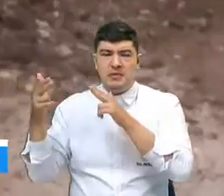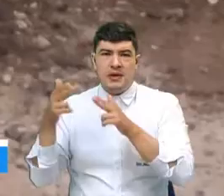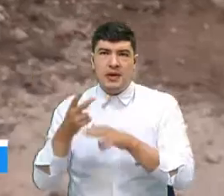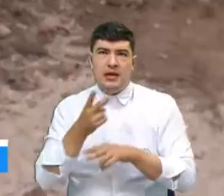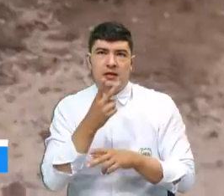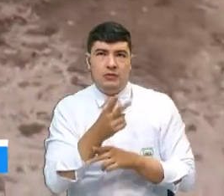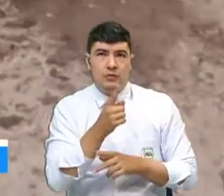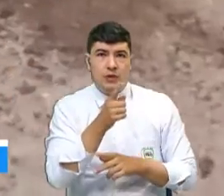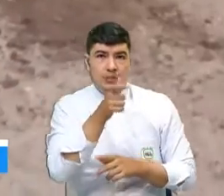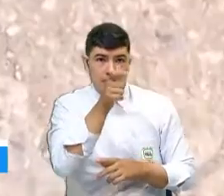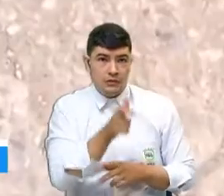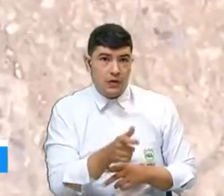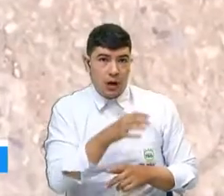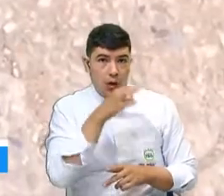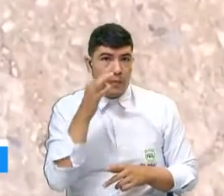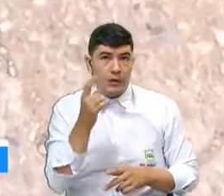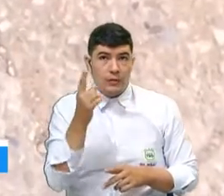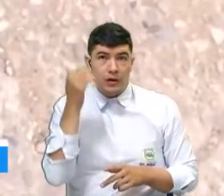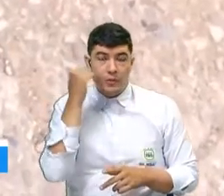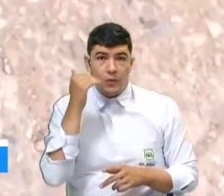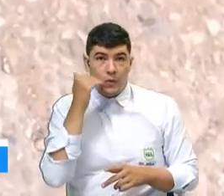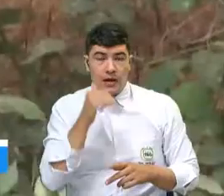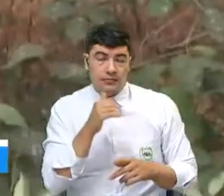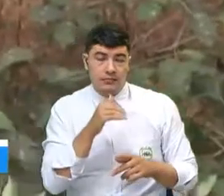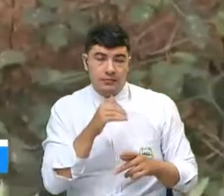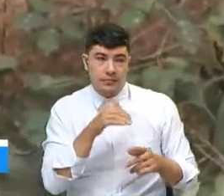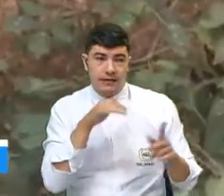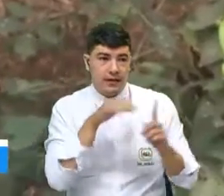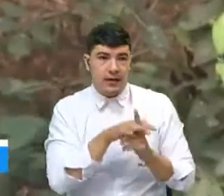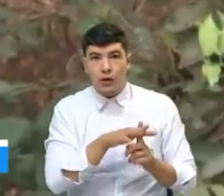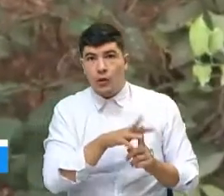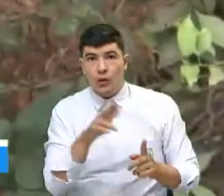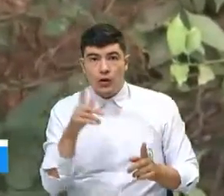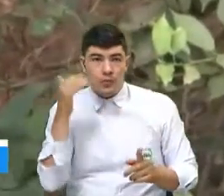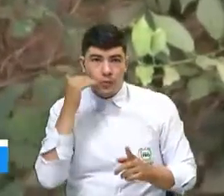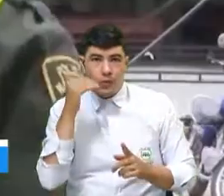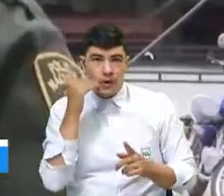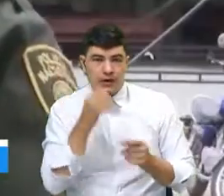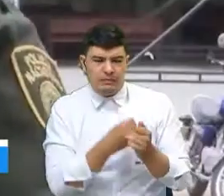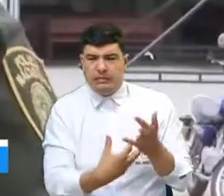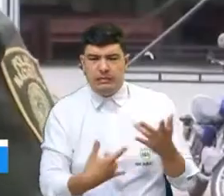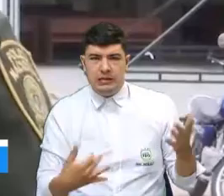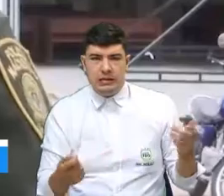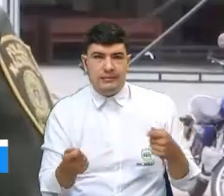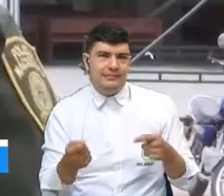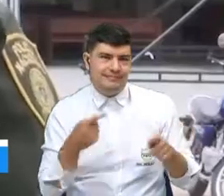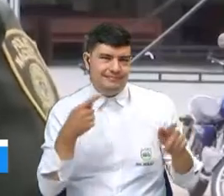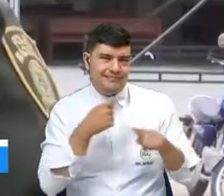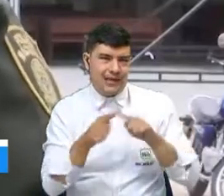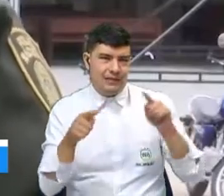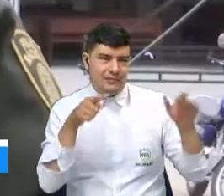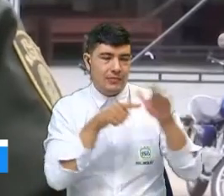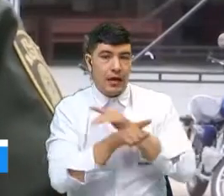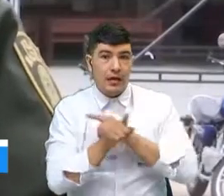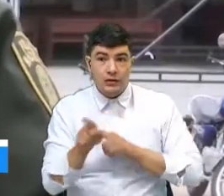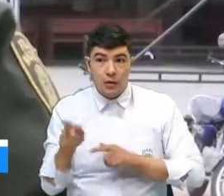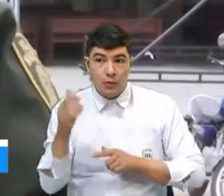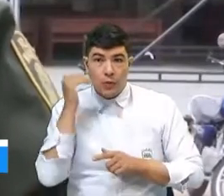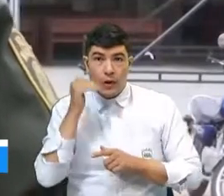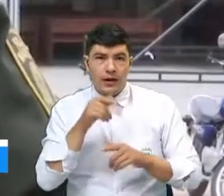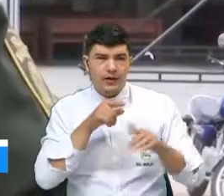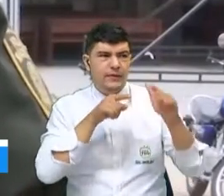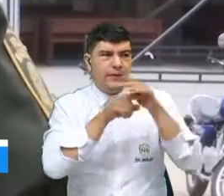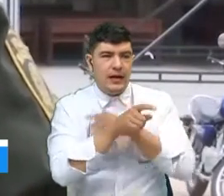neutralizado a un hombre ya una mujer herido a otro más y la huida de otra mujer quien logró llevarse el dinero si está la prueba está la